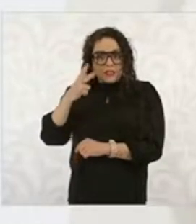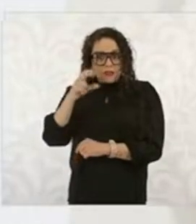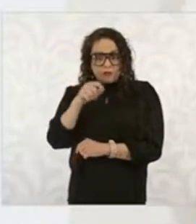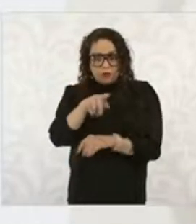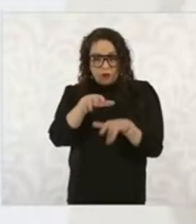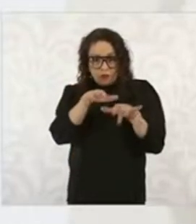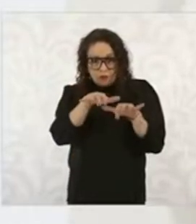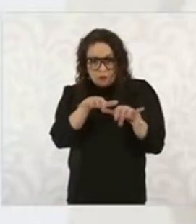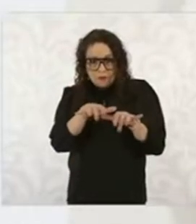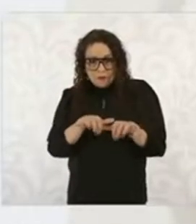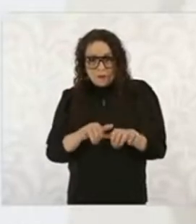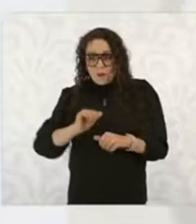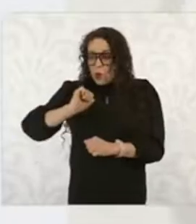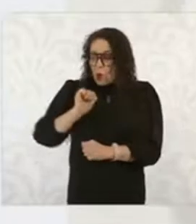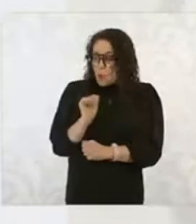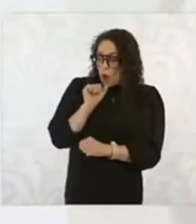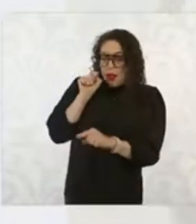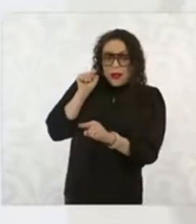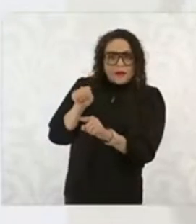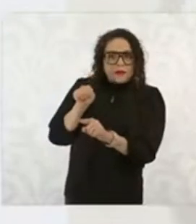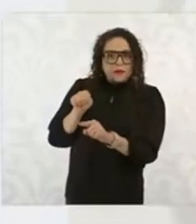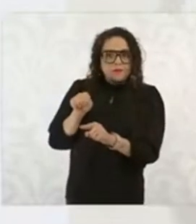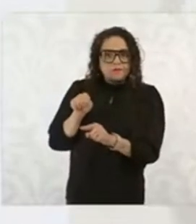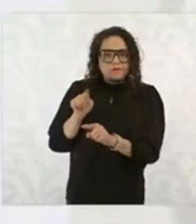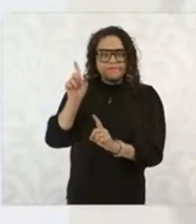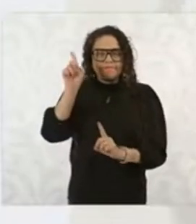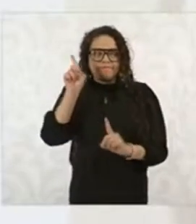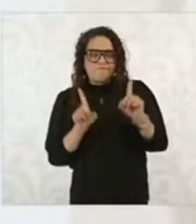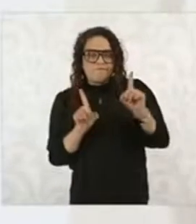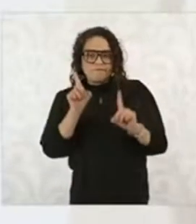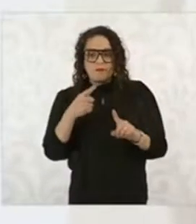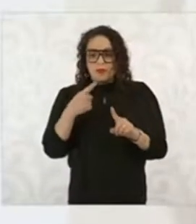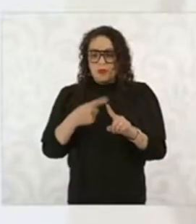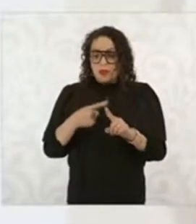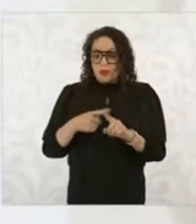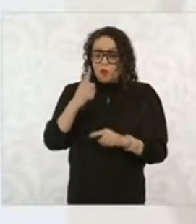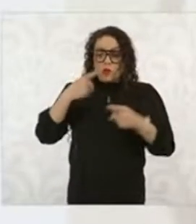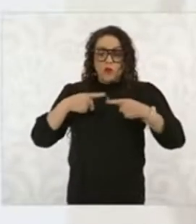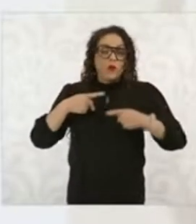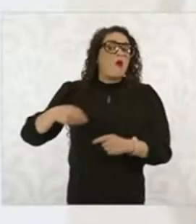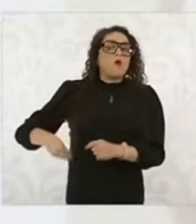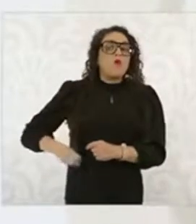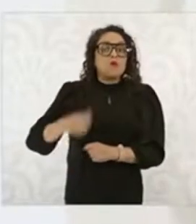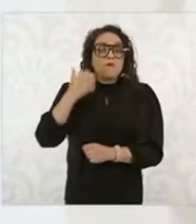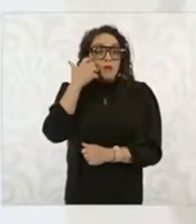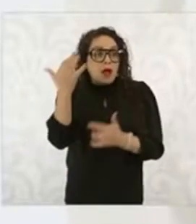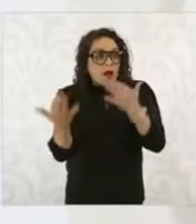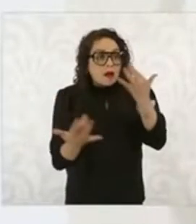se supo realmente si fue provocado o no, pero fue muy extraño,